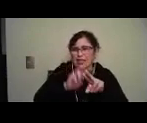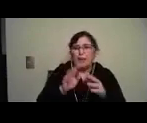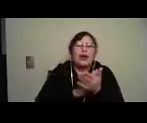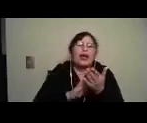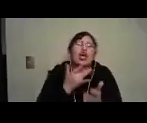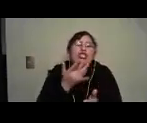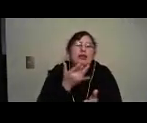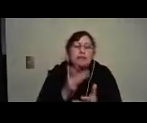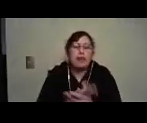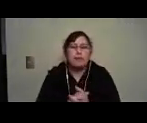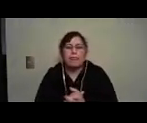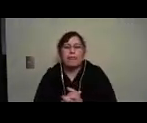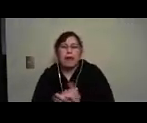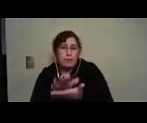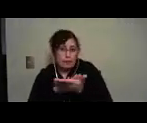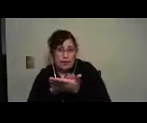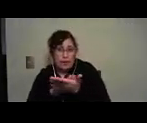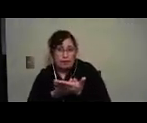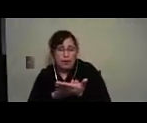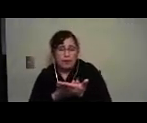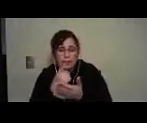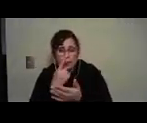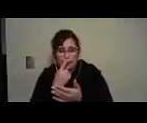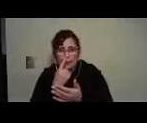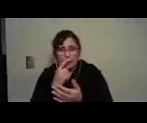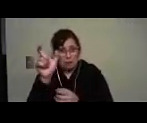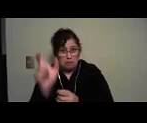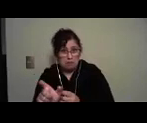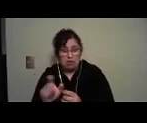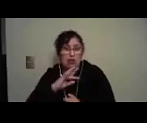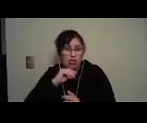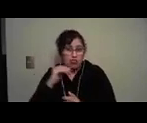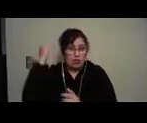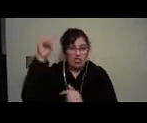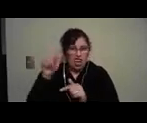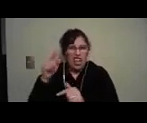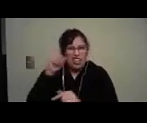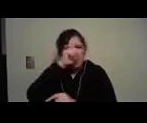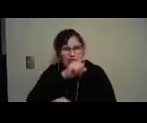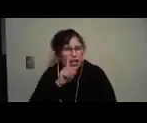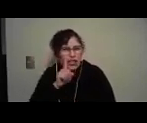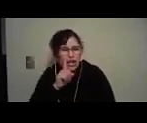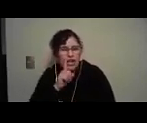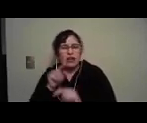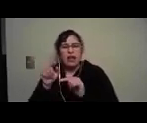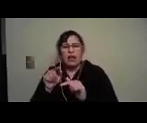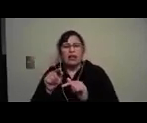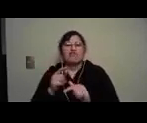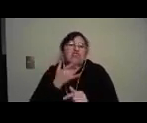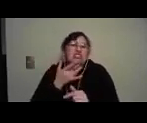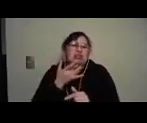prestarle ayuda a las personas respecto de las dificultades que tienen cosas simples, ¿ya? Y muchas